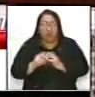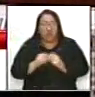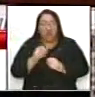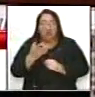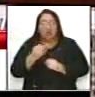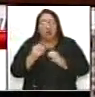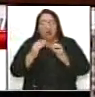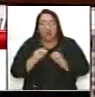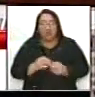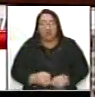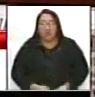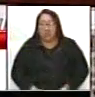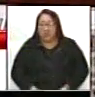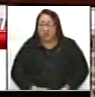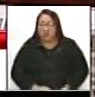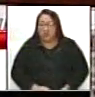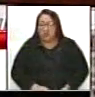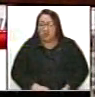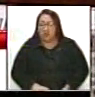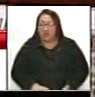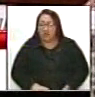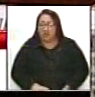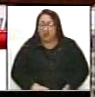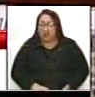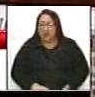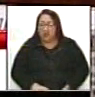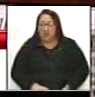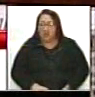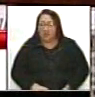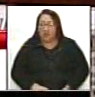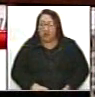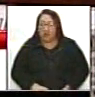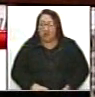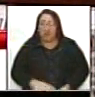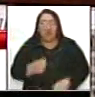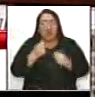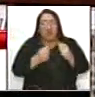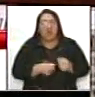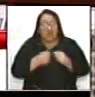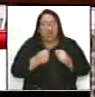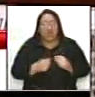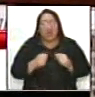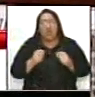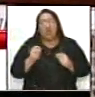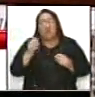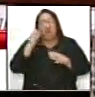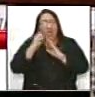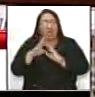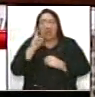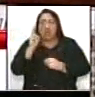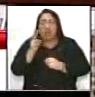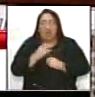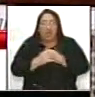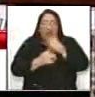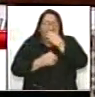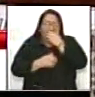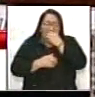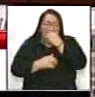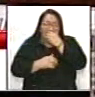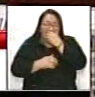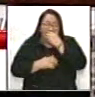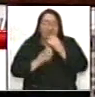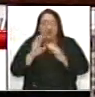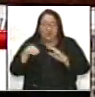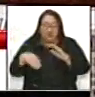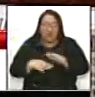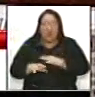reclamo justo de parte de campesinos, de mineros, de sindicalistas, de profesores, se